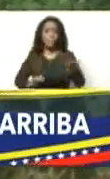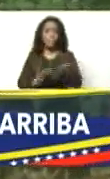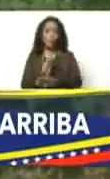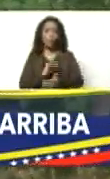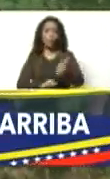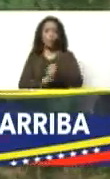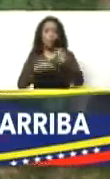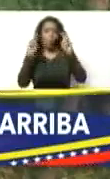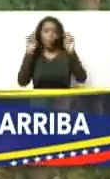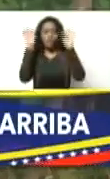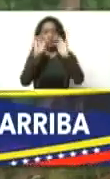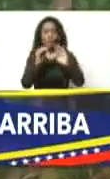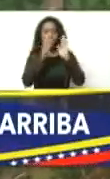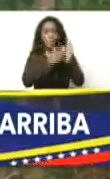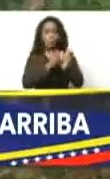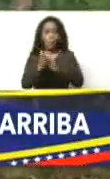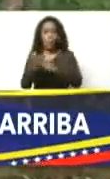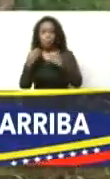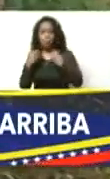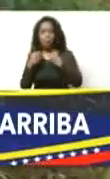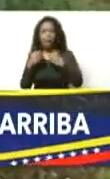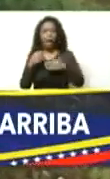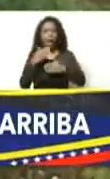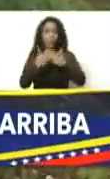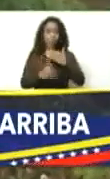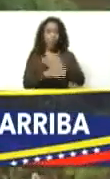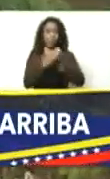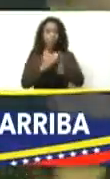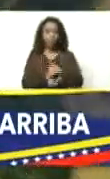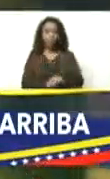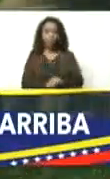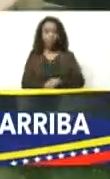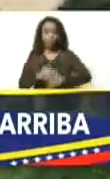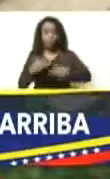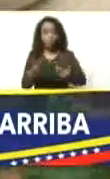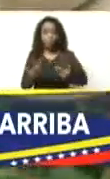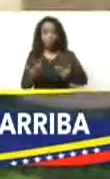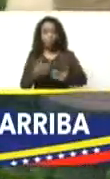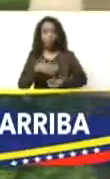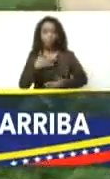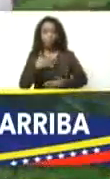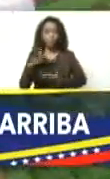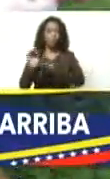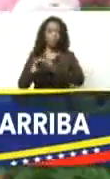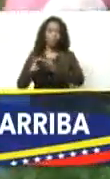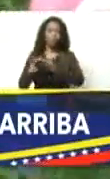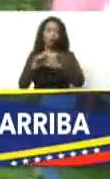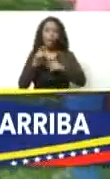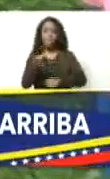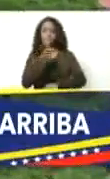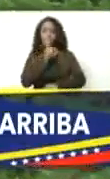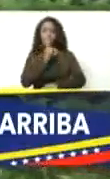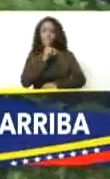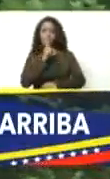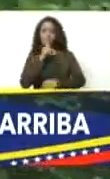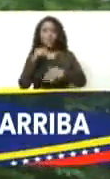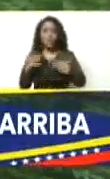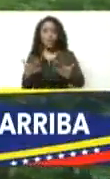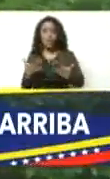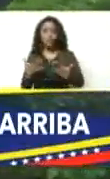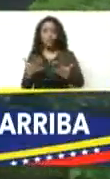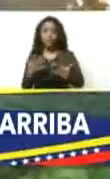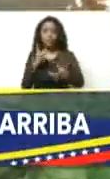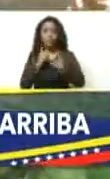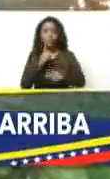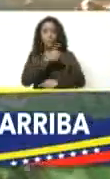nuevos métodos organizativos para salir adelante y poder solventar las dificultades que los